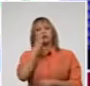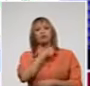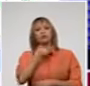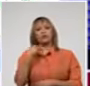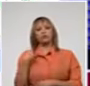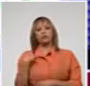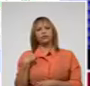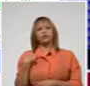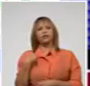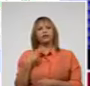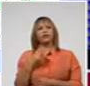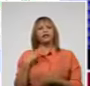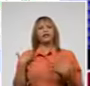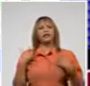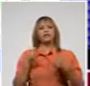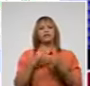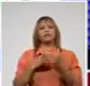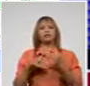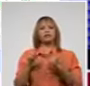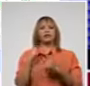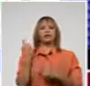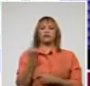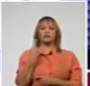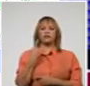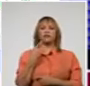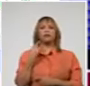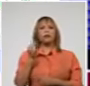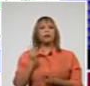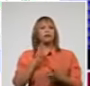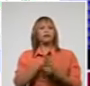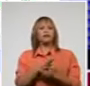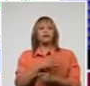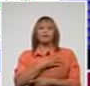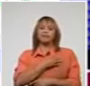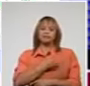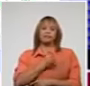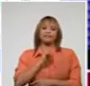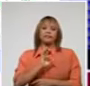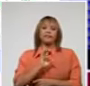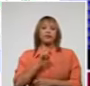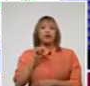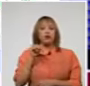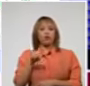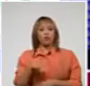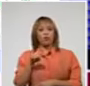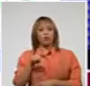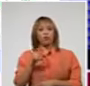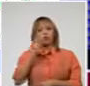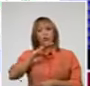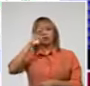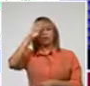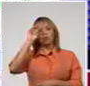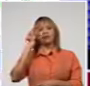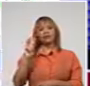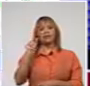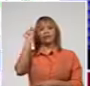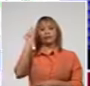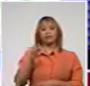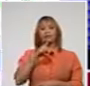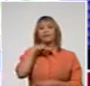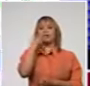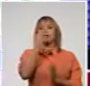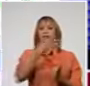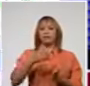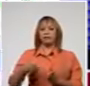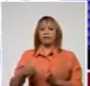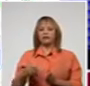director nacional de epidemiología, y vamos a comenzar quizás por la más triste de ellas, y es que en la jornada de hoy pues Cuba lamenta 3 fallecidos a